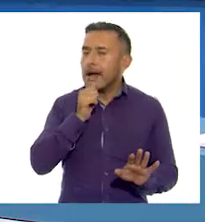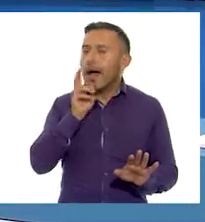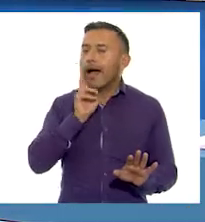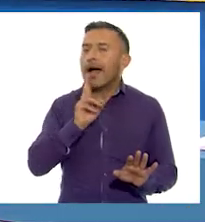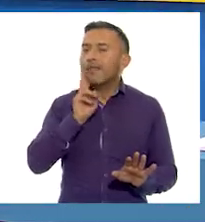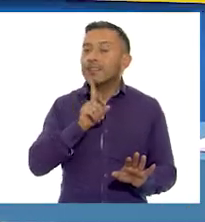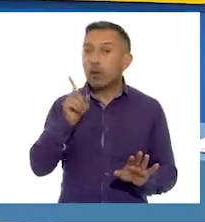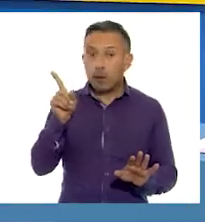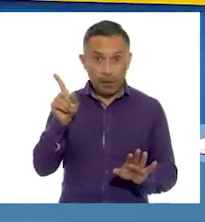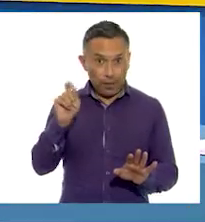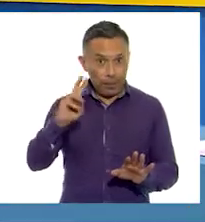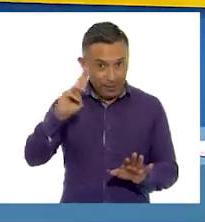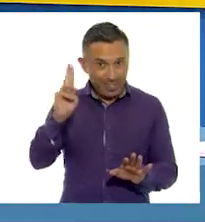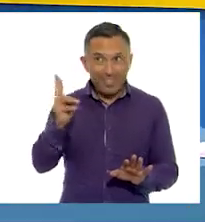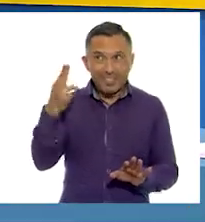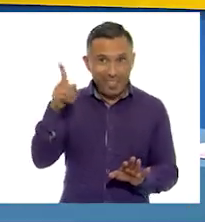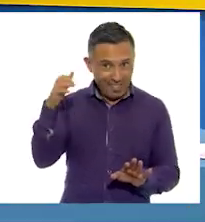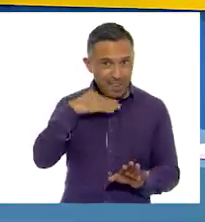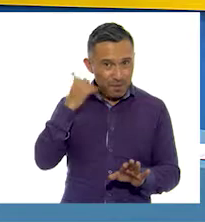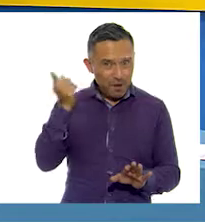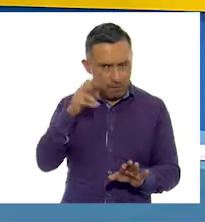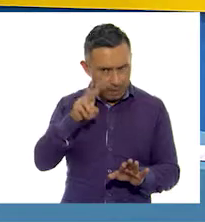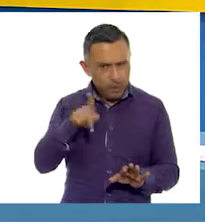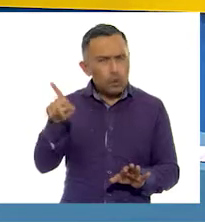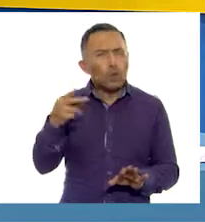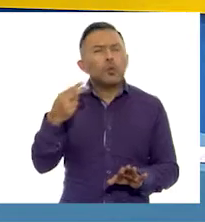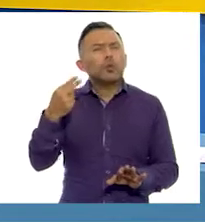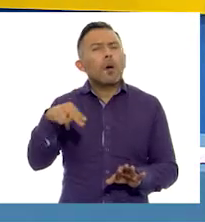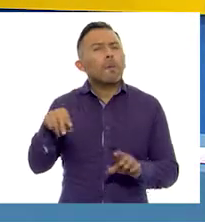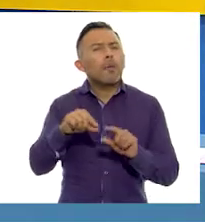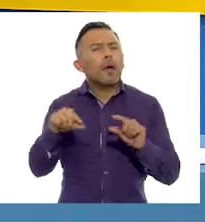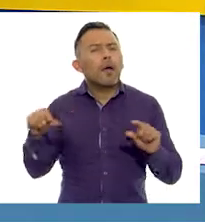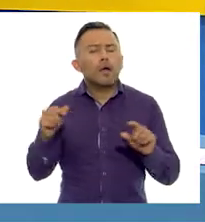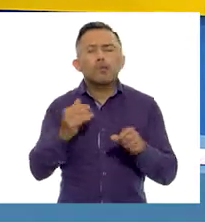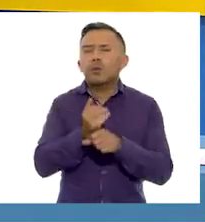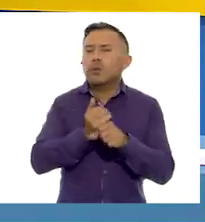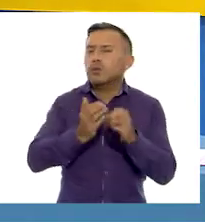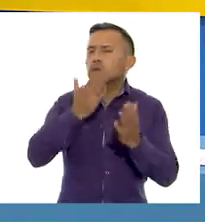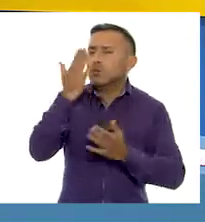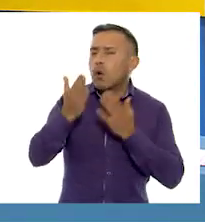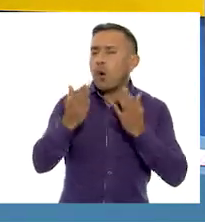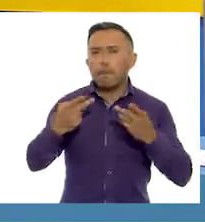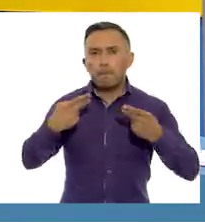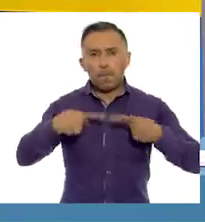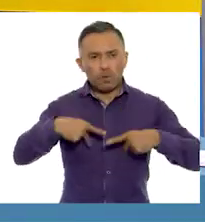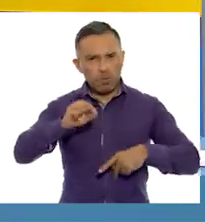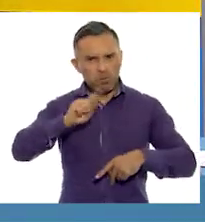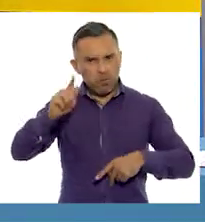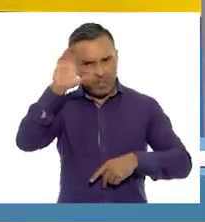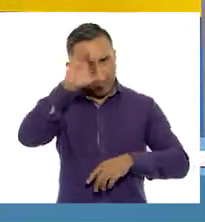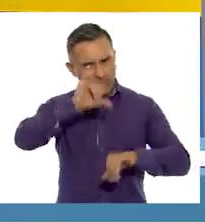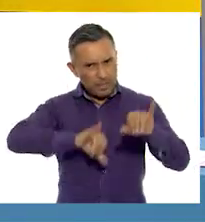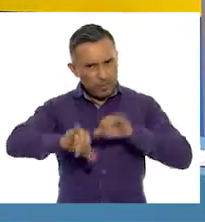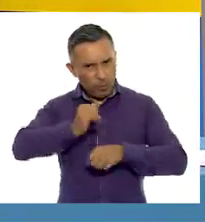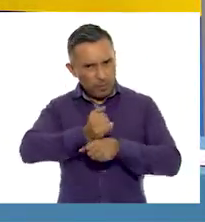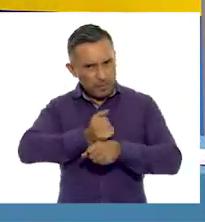conocimientos equiparables y comparten el mismo lenguaje. Así, el primer fragmento que vimos, que leyó Juan